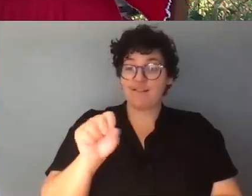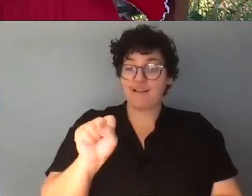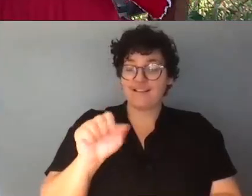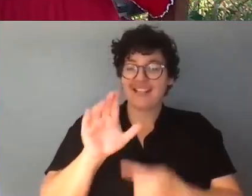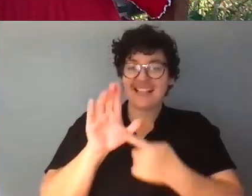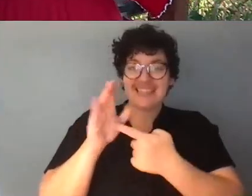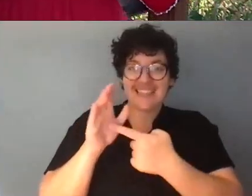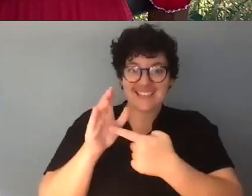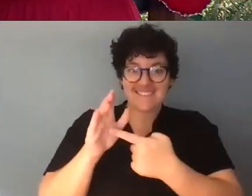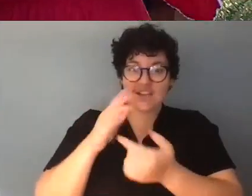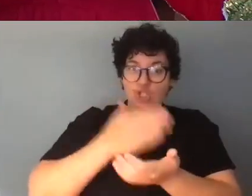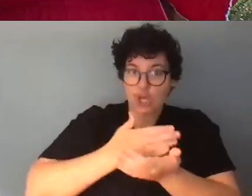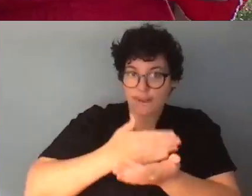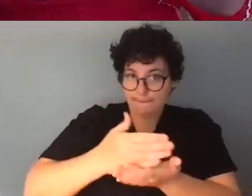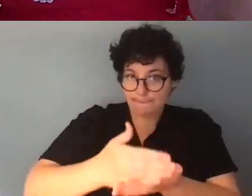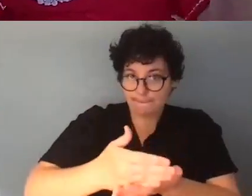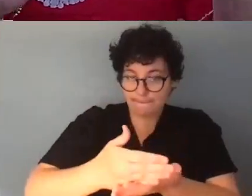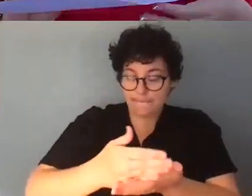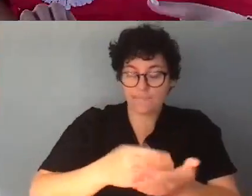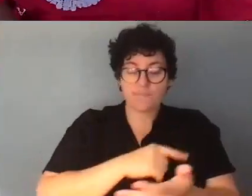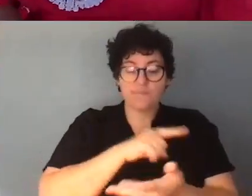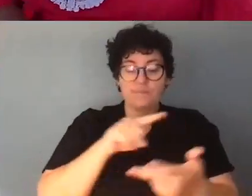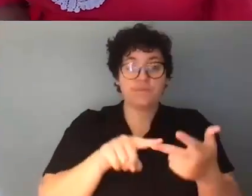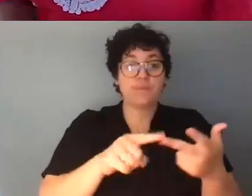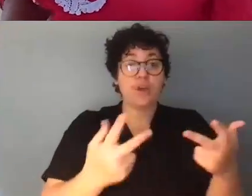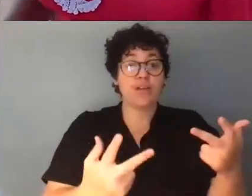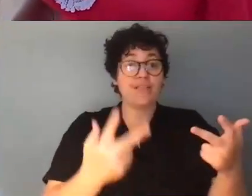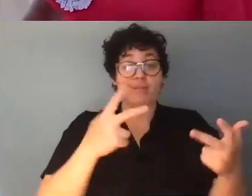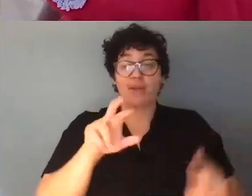verdolagas chopped,